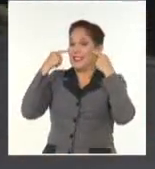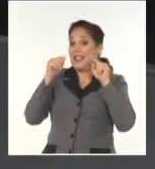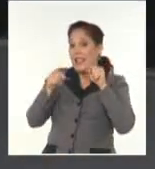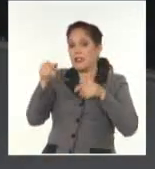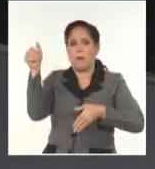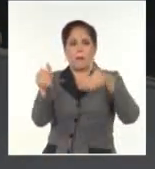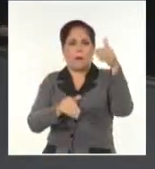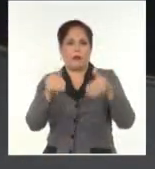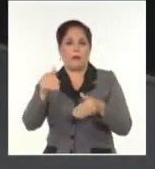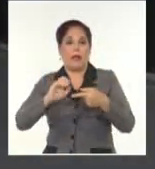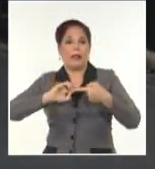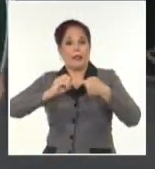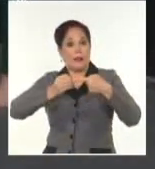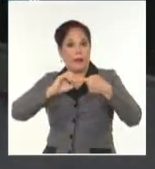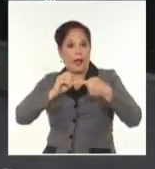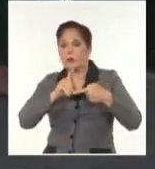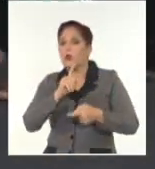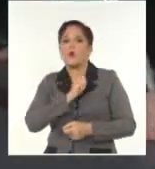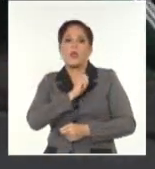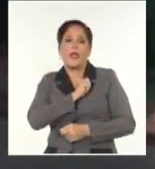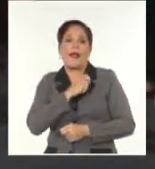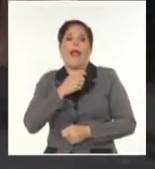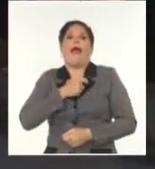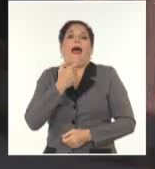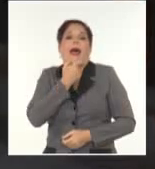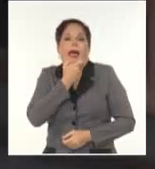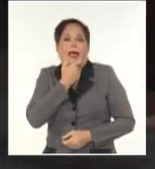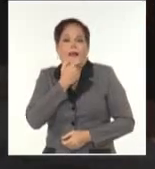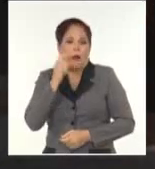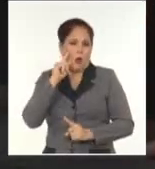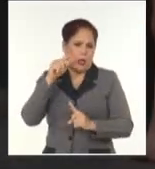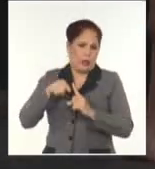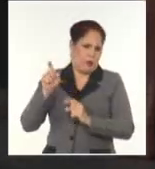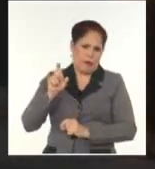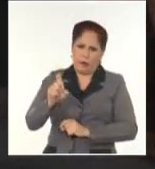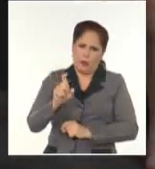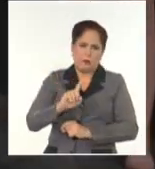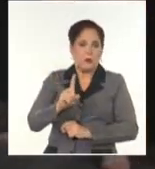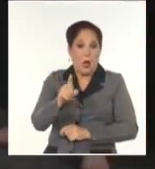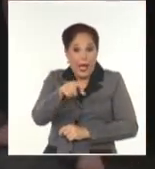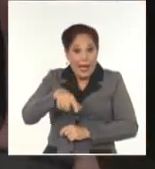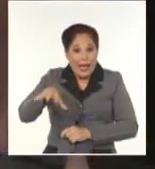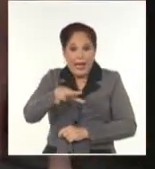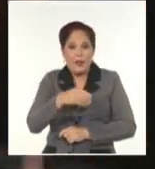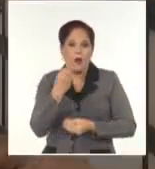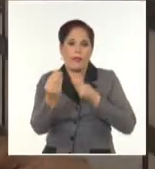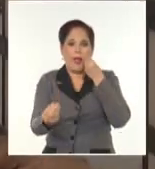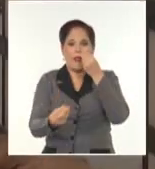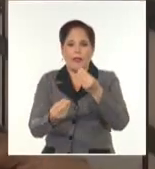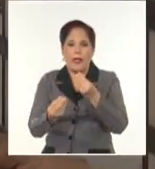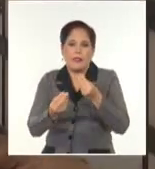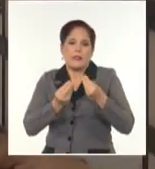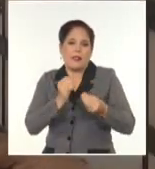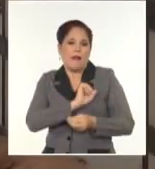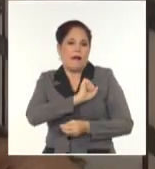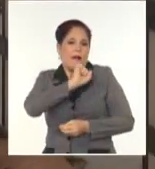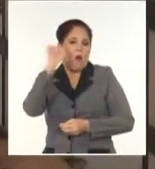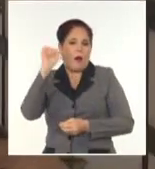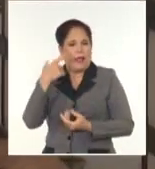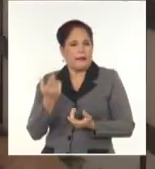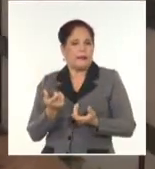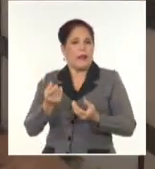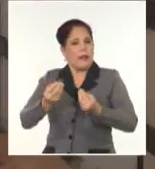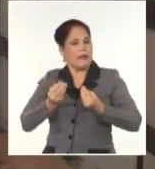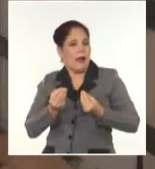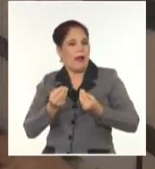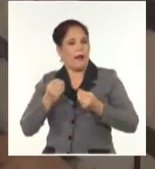El clown nunca busca la risa como finalidad, solamente es el medio. La finalidad siempre es lograr convertir todas